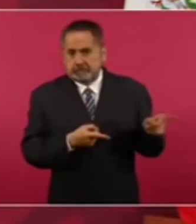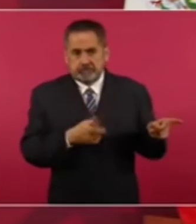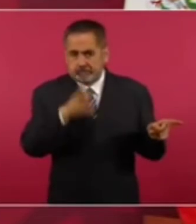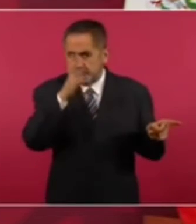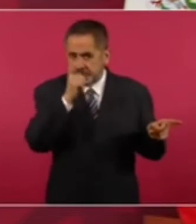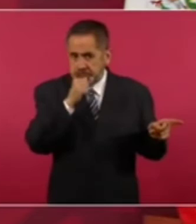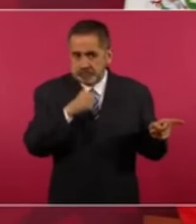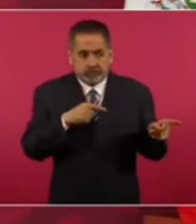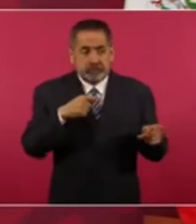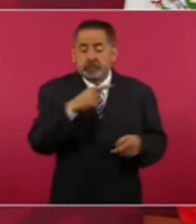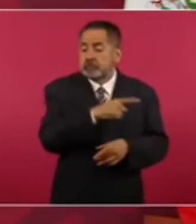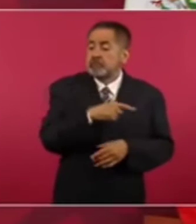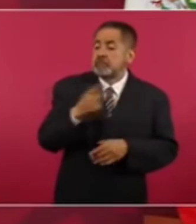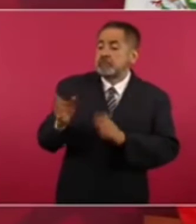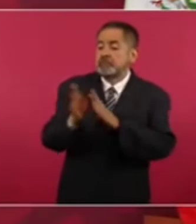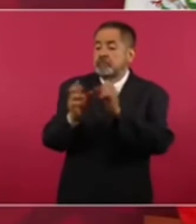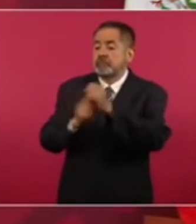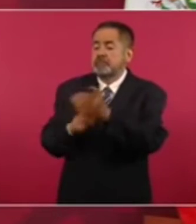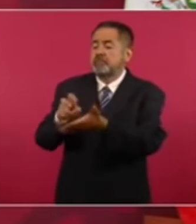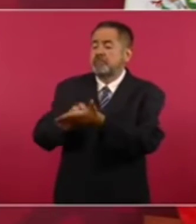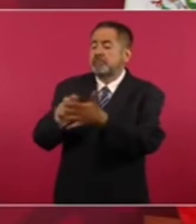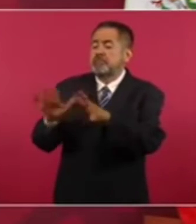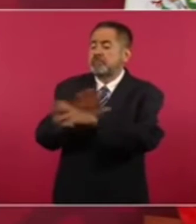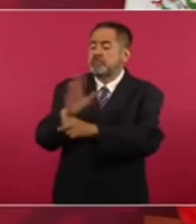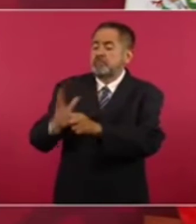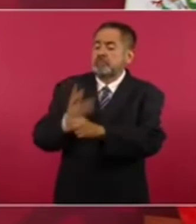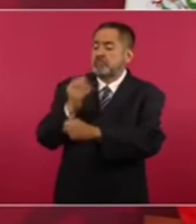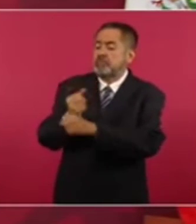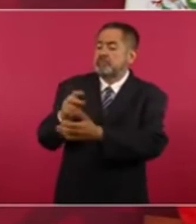nulificara un artículo de la Constitución.